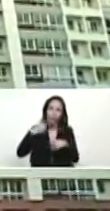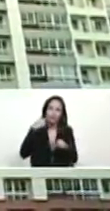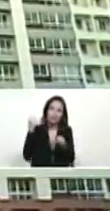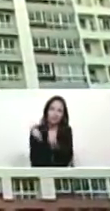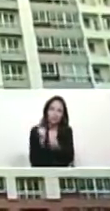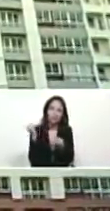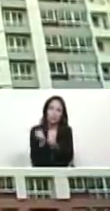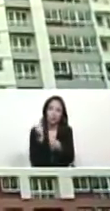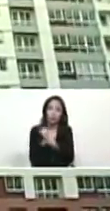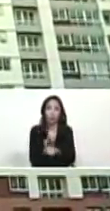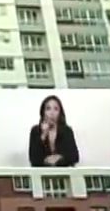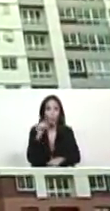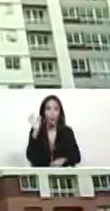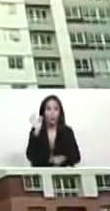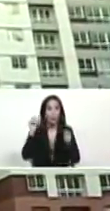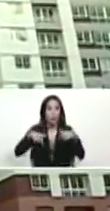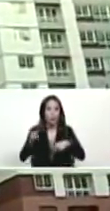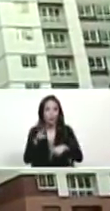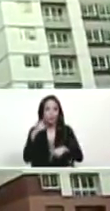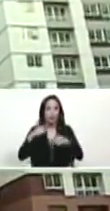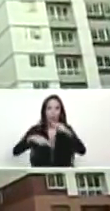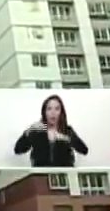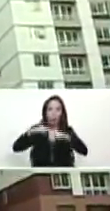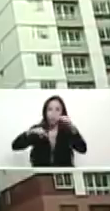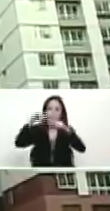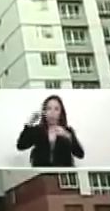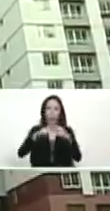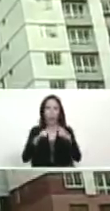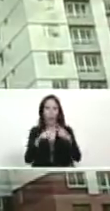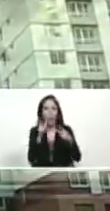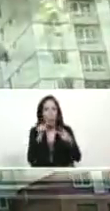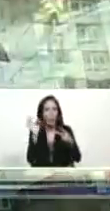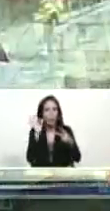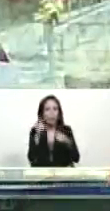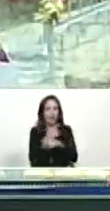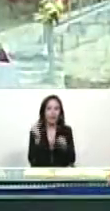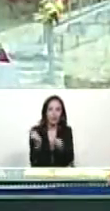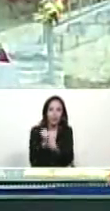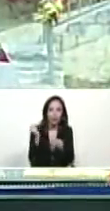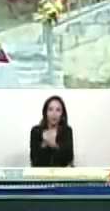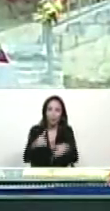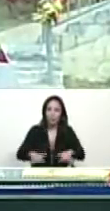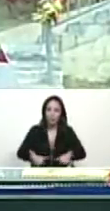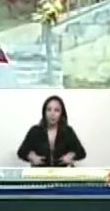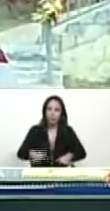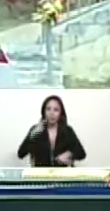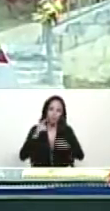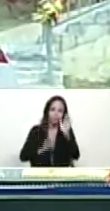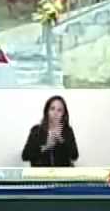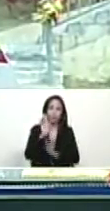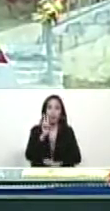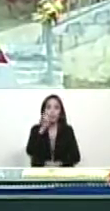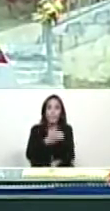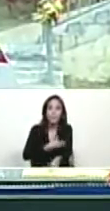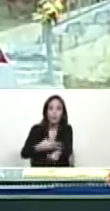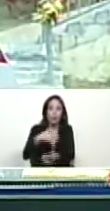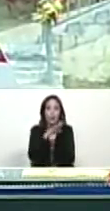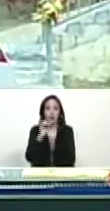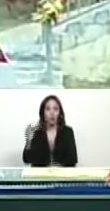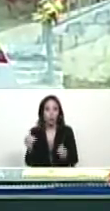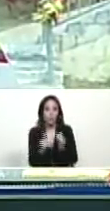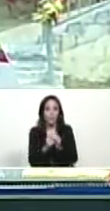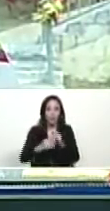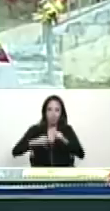obrera venezolana, los constructores, las constructoras, para llegar a